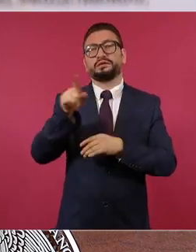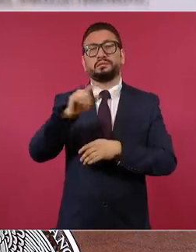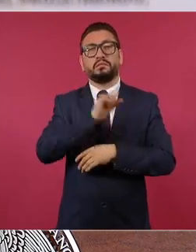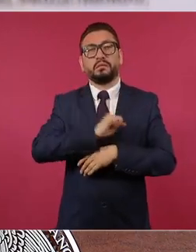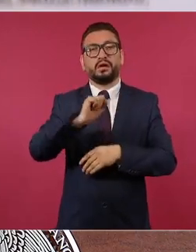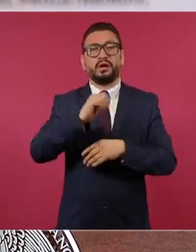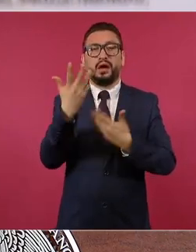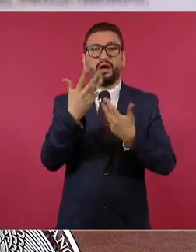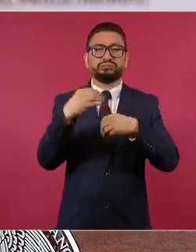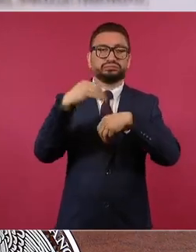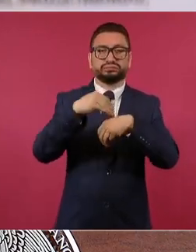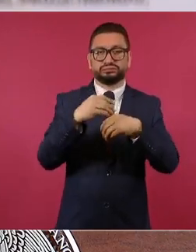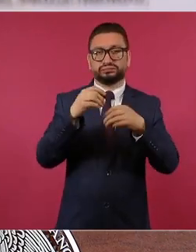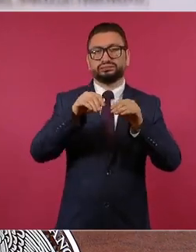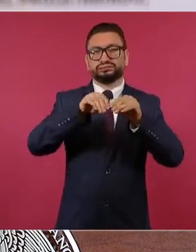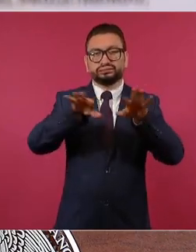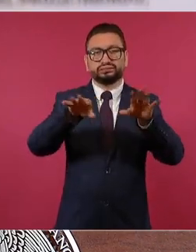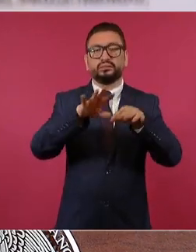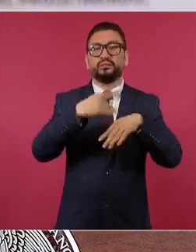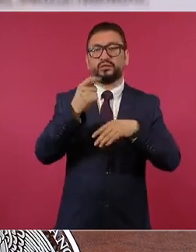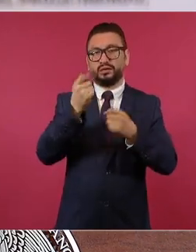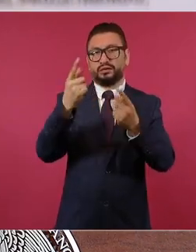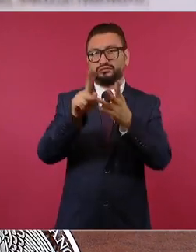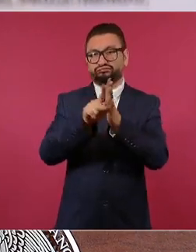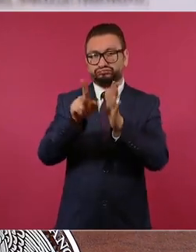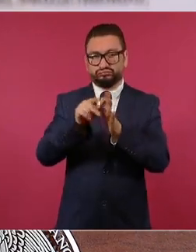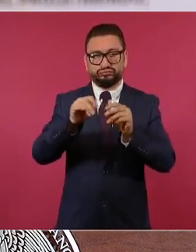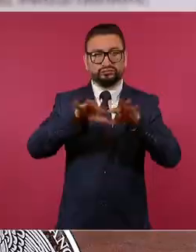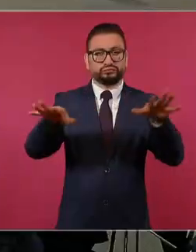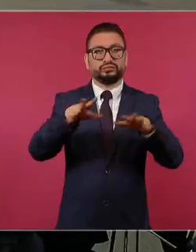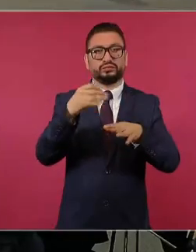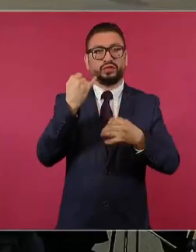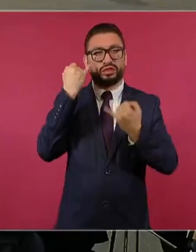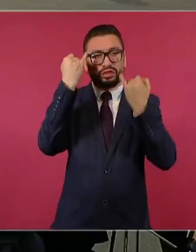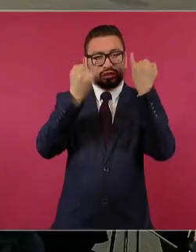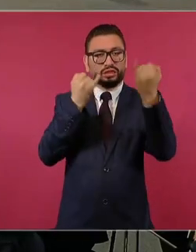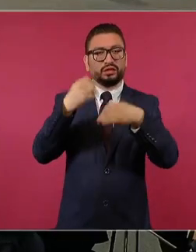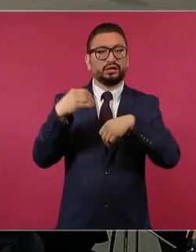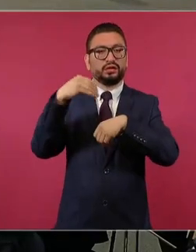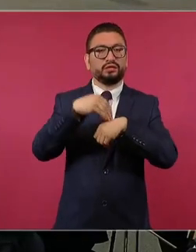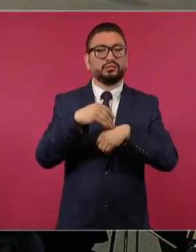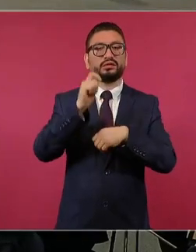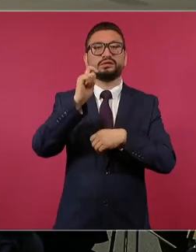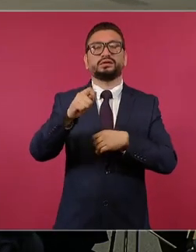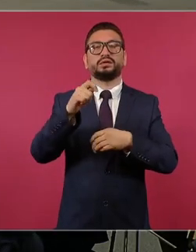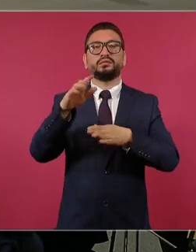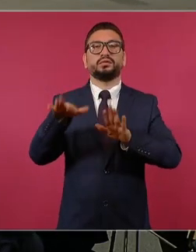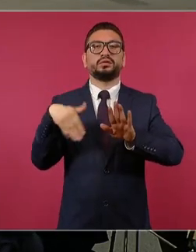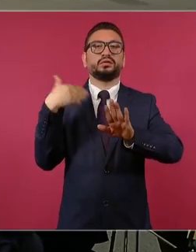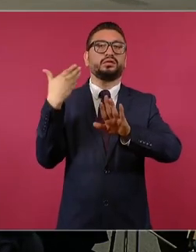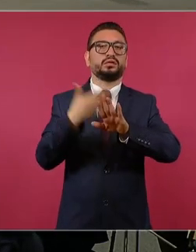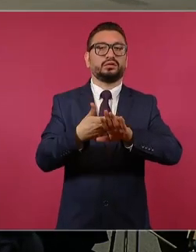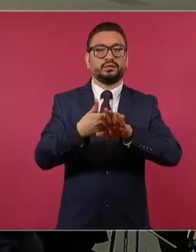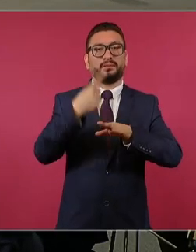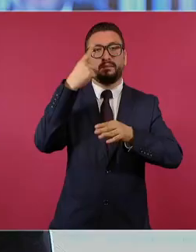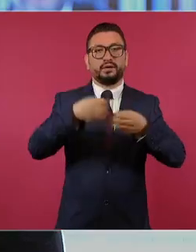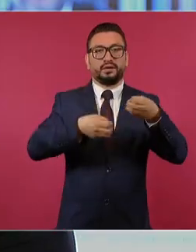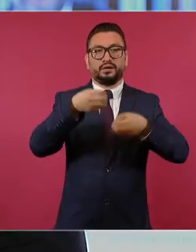publican este tipo de cosas. Porque medios de comunicación inventaron un atentado a